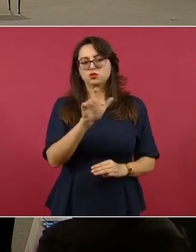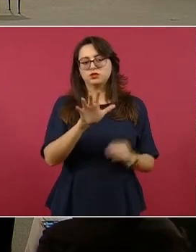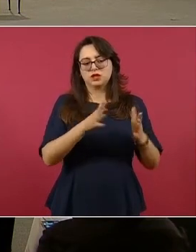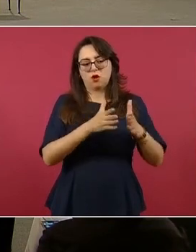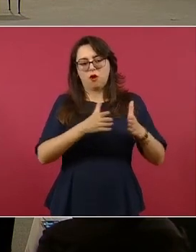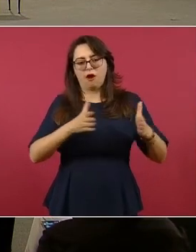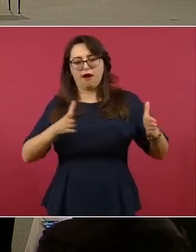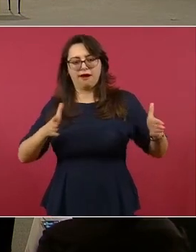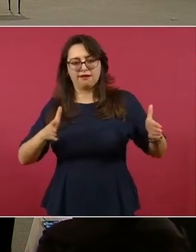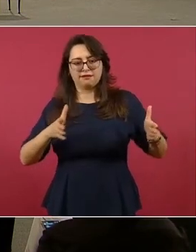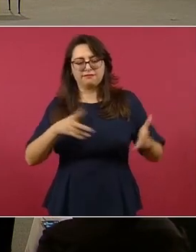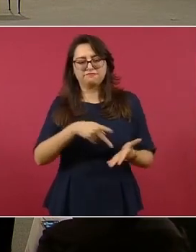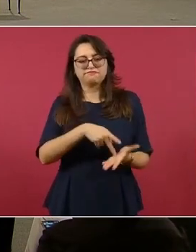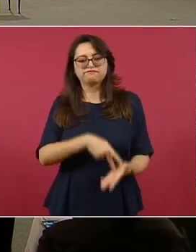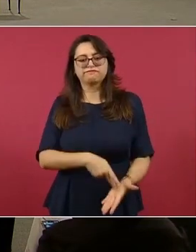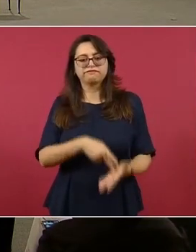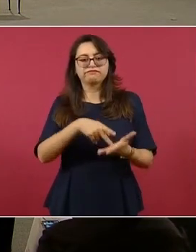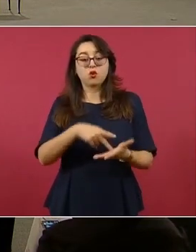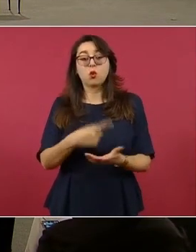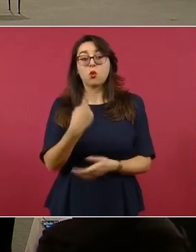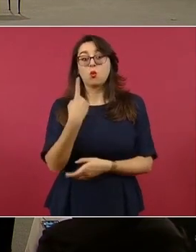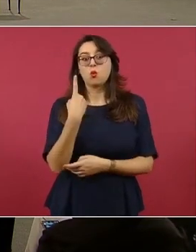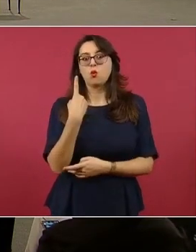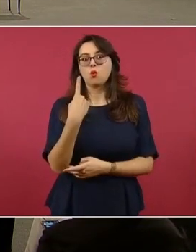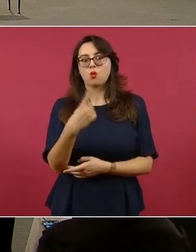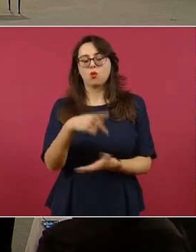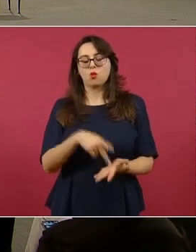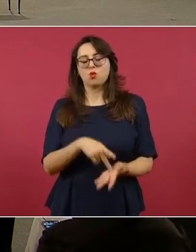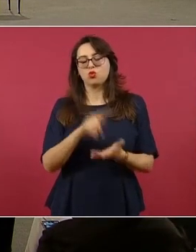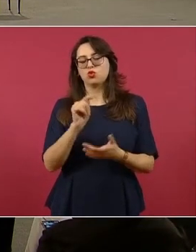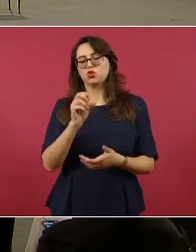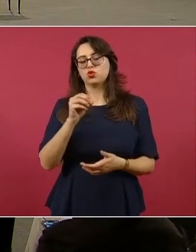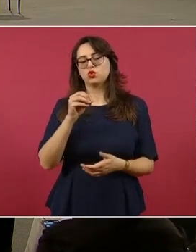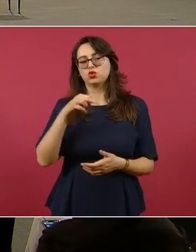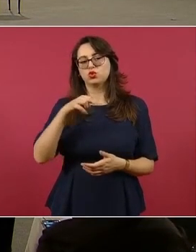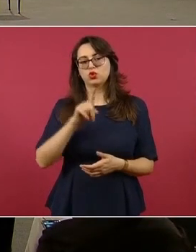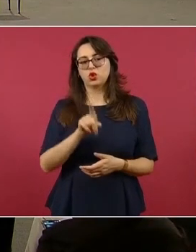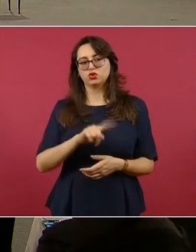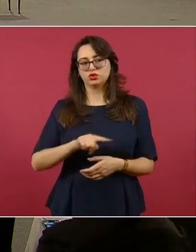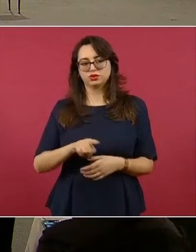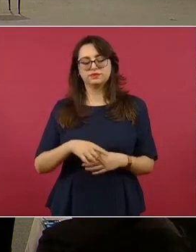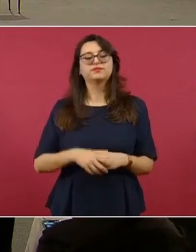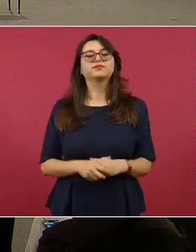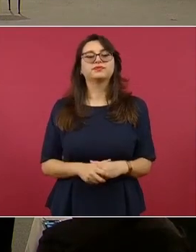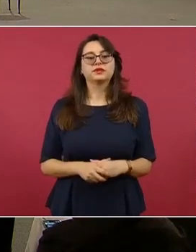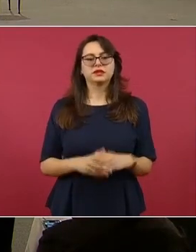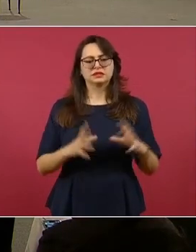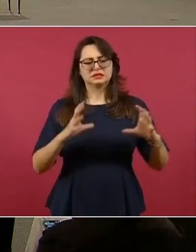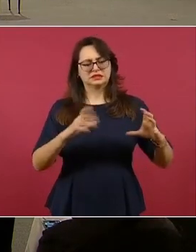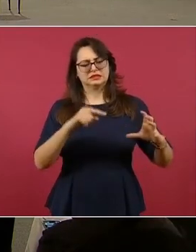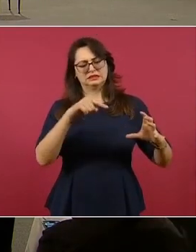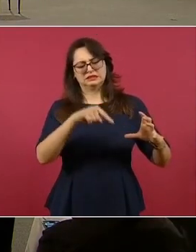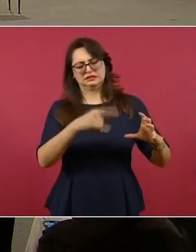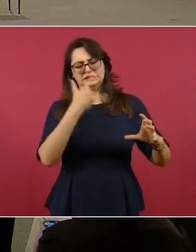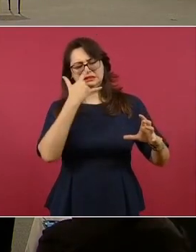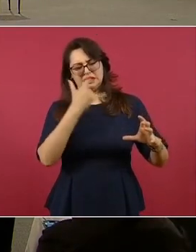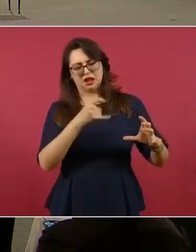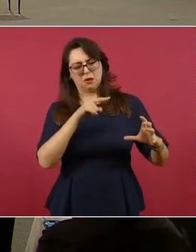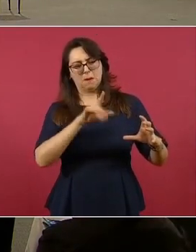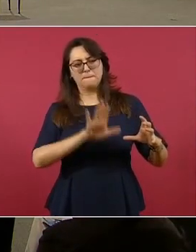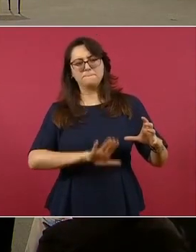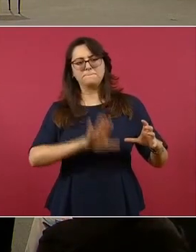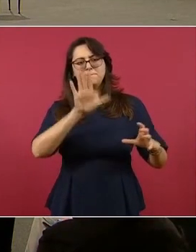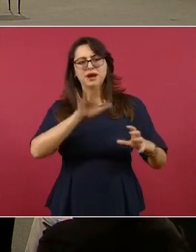y pesa casi una tonelada. Representa a una criatura fantástica, cuyas fauces abiertas